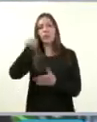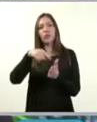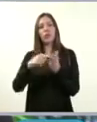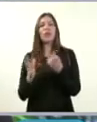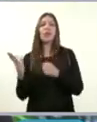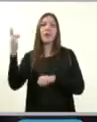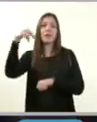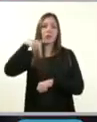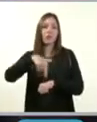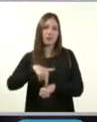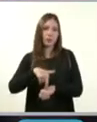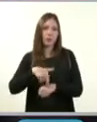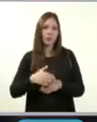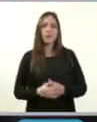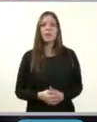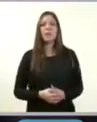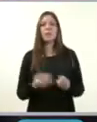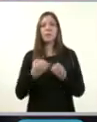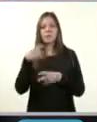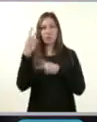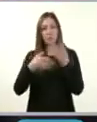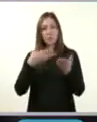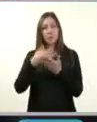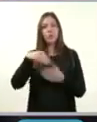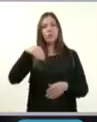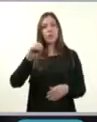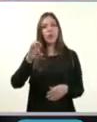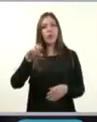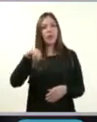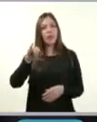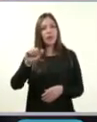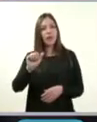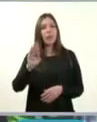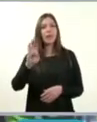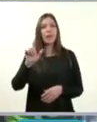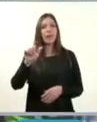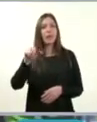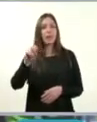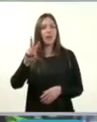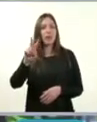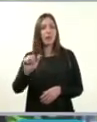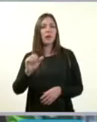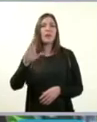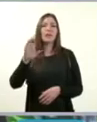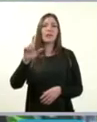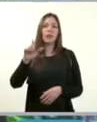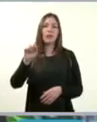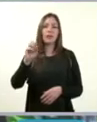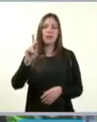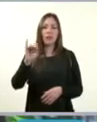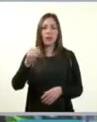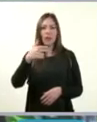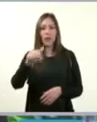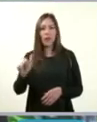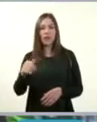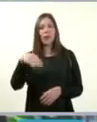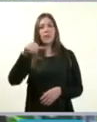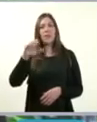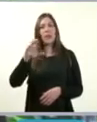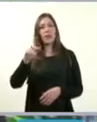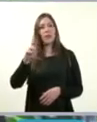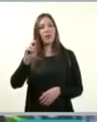la Revolución. Y aparte estará Moenia, Belanova, Celso Piña, Pato Machete, Señora Kong, Matt